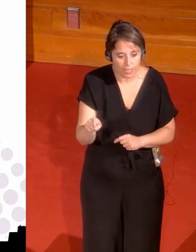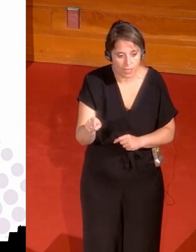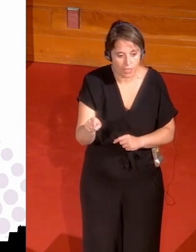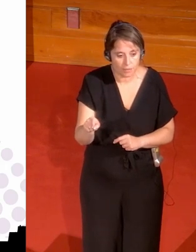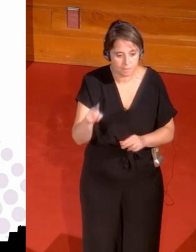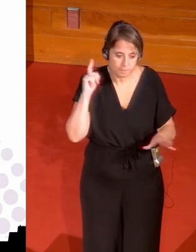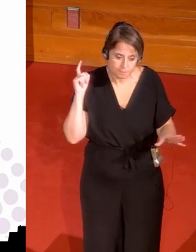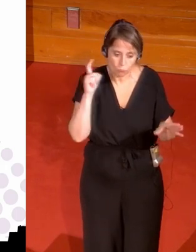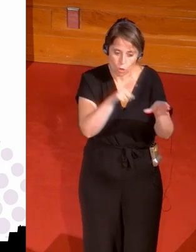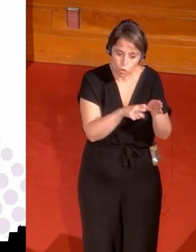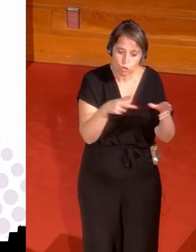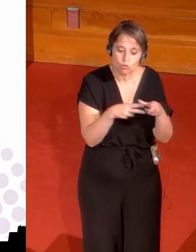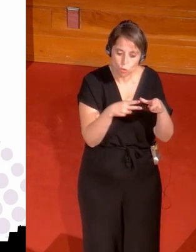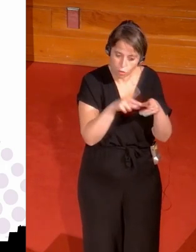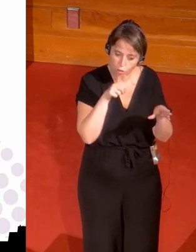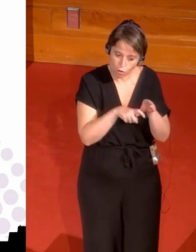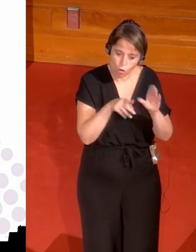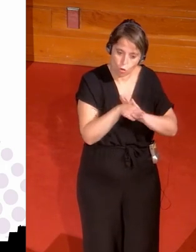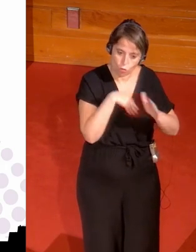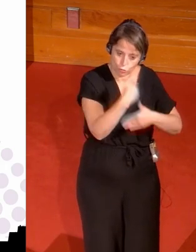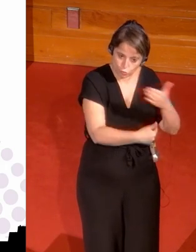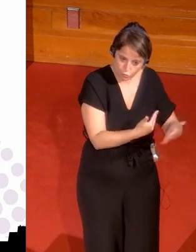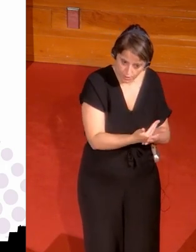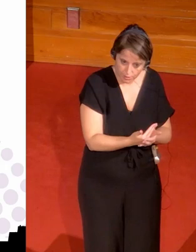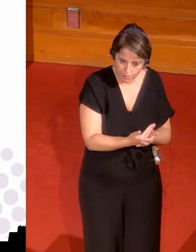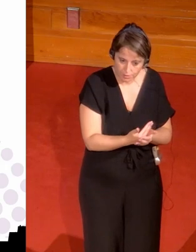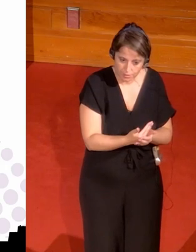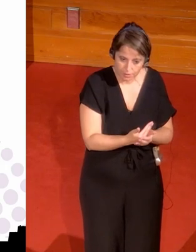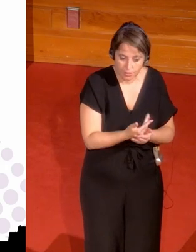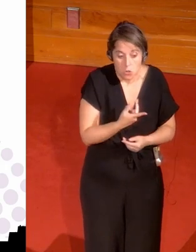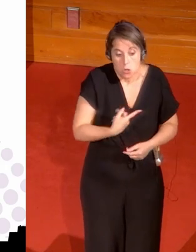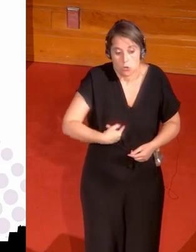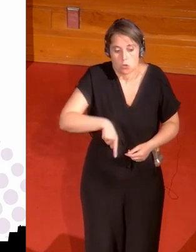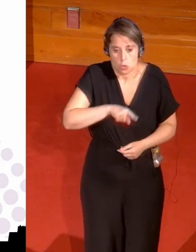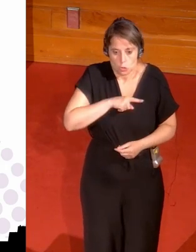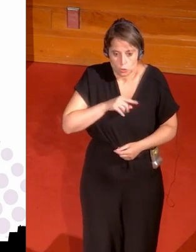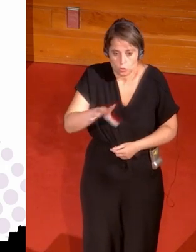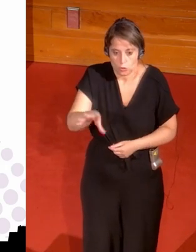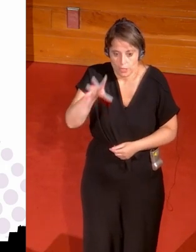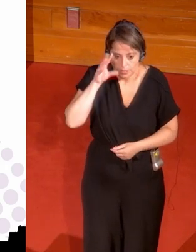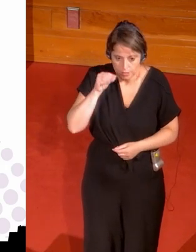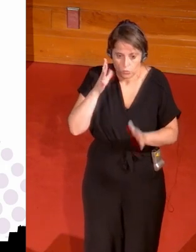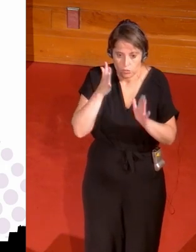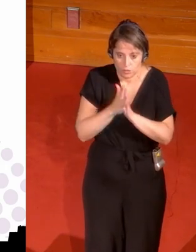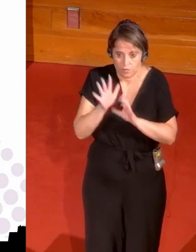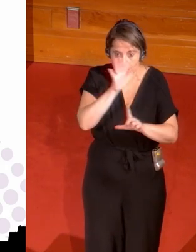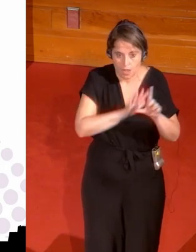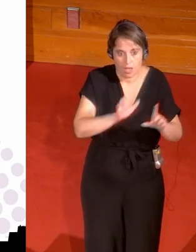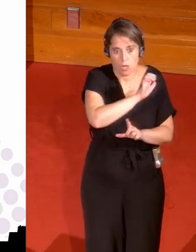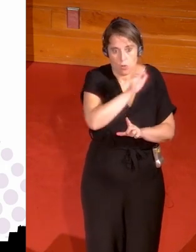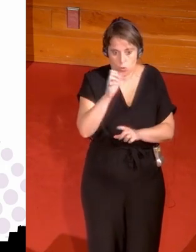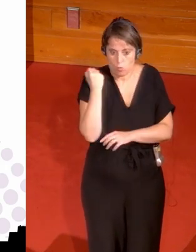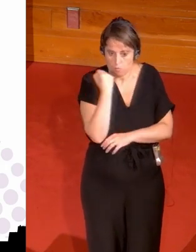socia de sus socios es decir ahí nosotros tenemos que dar por sobreentendido que sus socios occidentales es decir nosotros